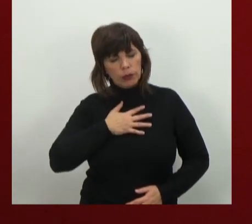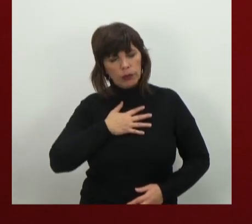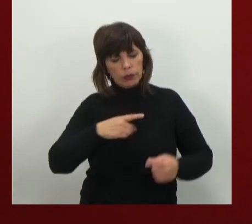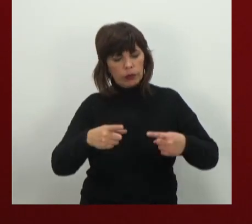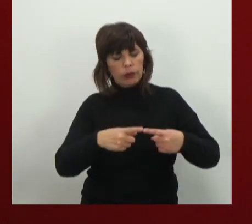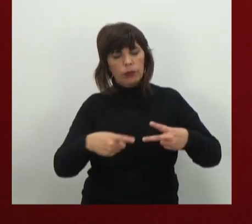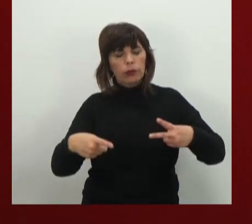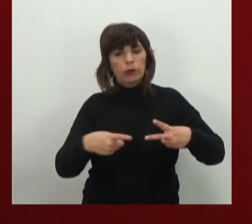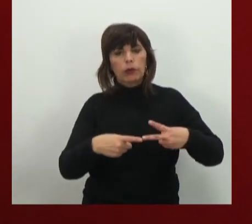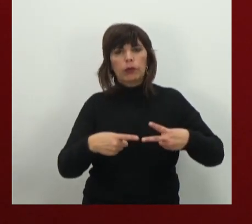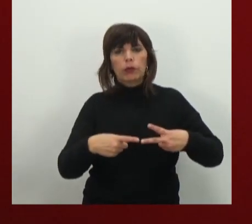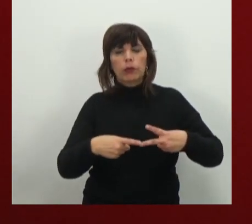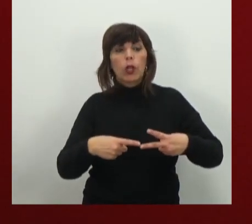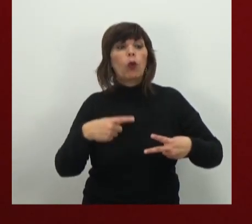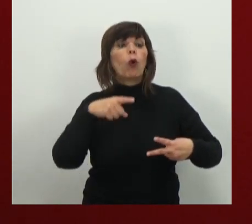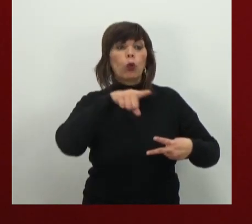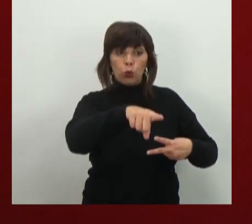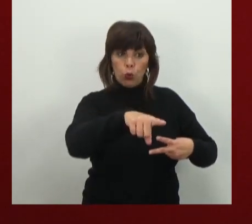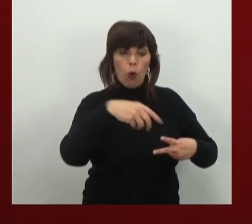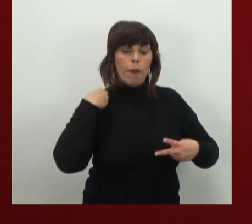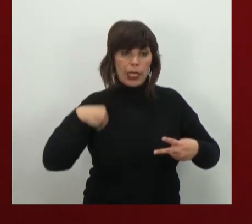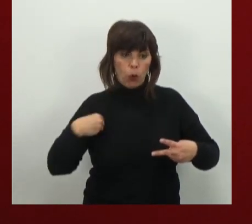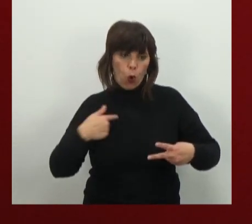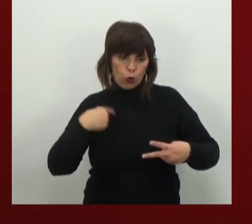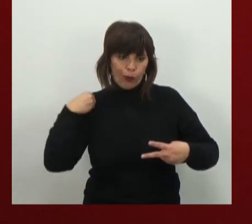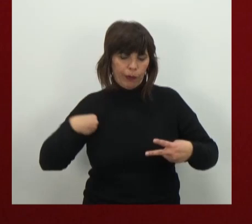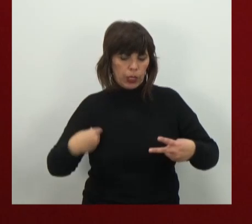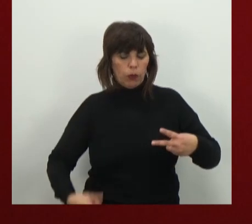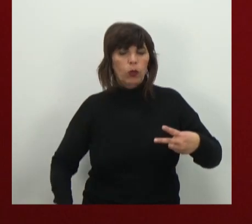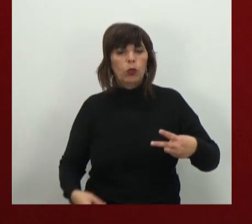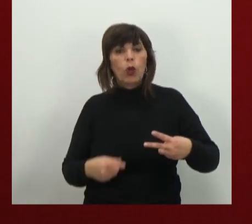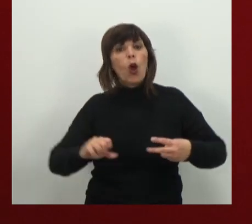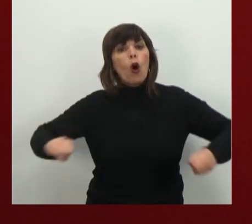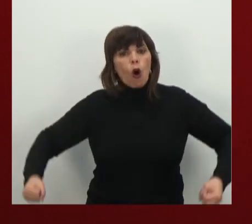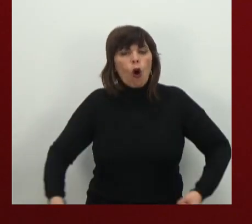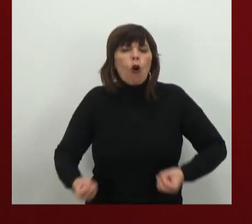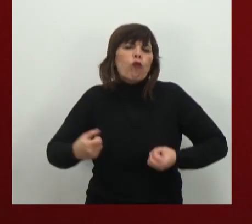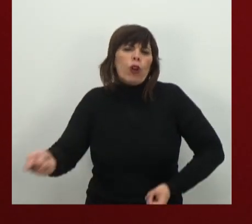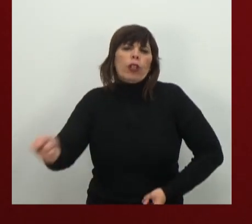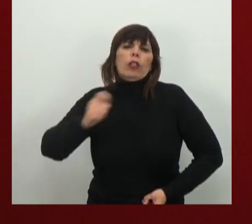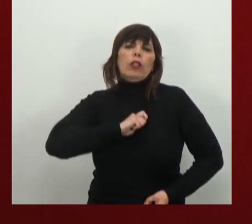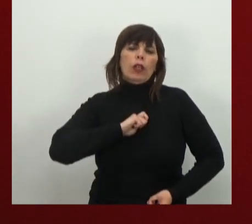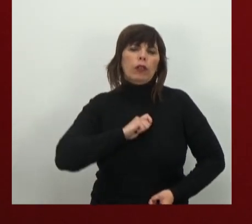luego aquel que vive en su presencia tuyo, y de ahí recibe las fuerzas para hacer todo.